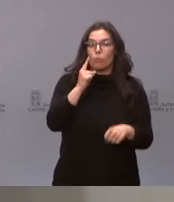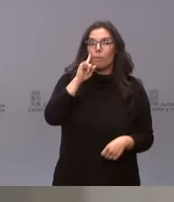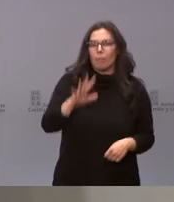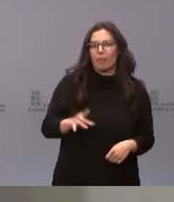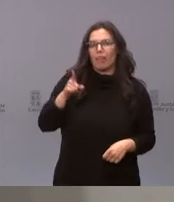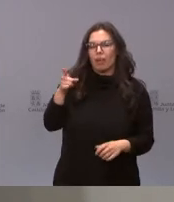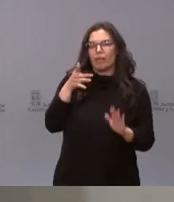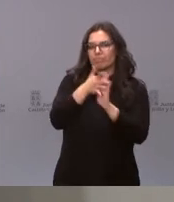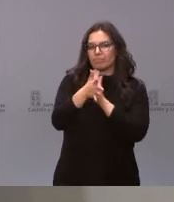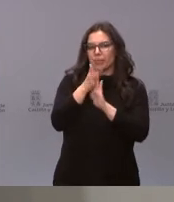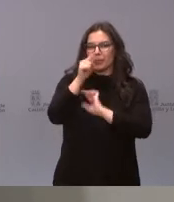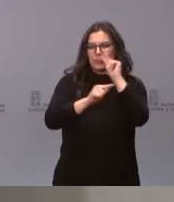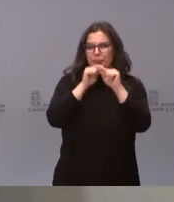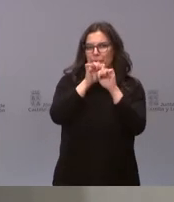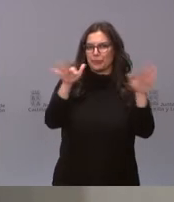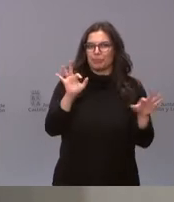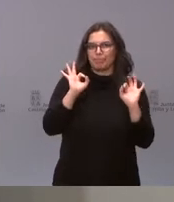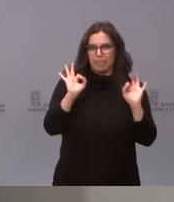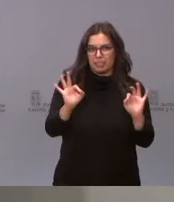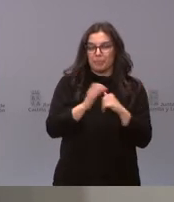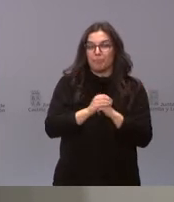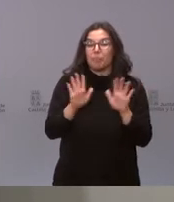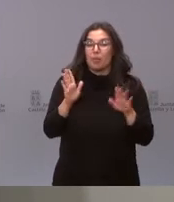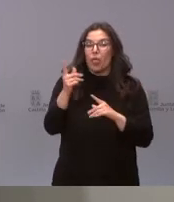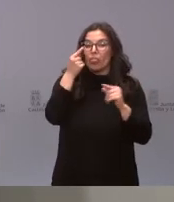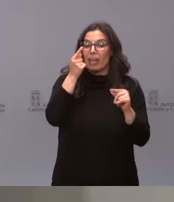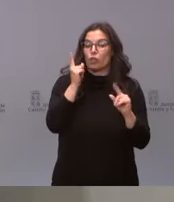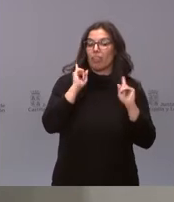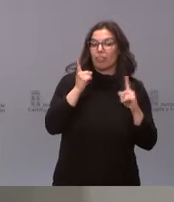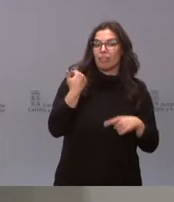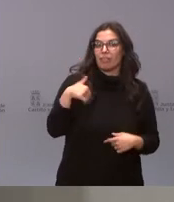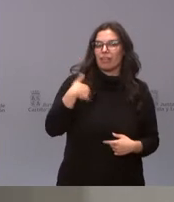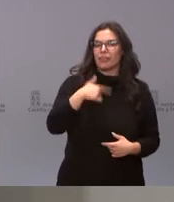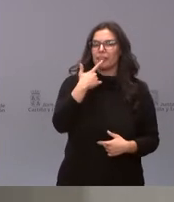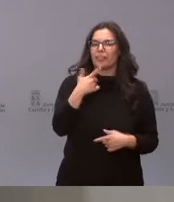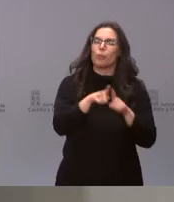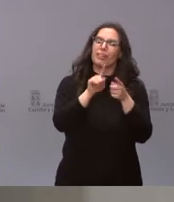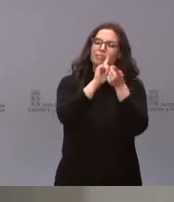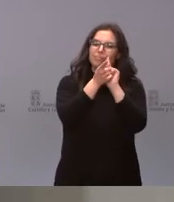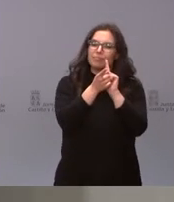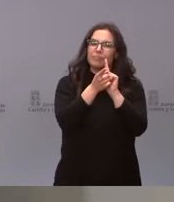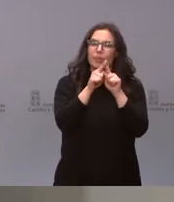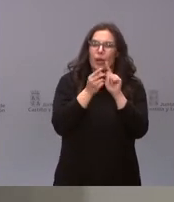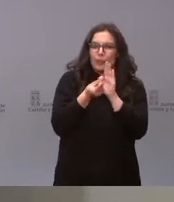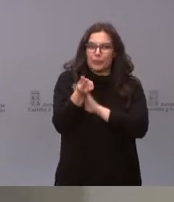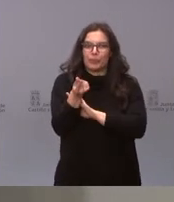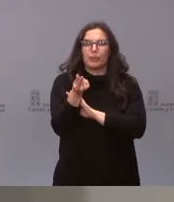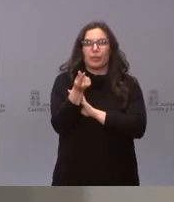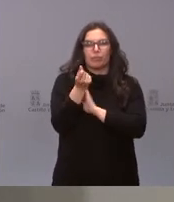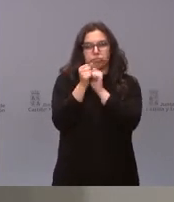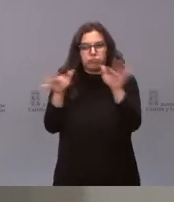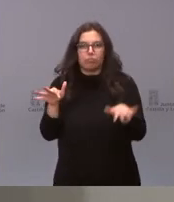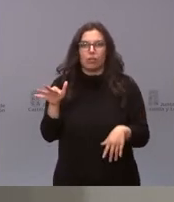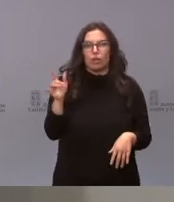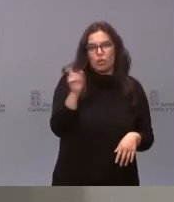mayor transmisibilidad no obstante datos preliminares sugieren que no se trataría de una variante de escape inmunológico al menos